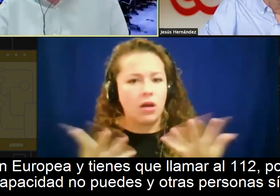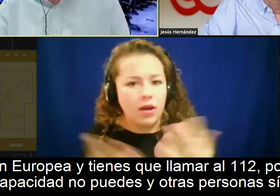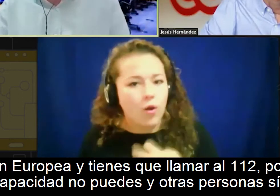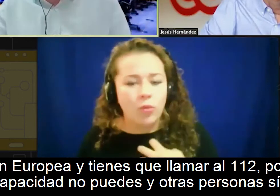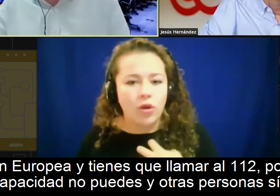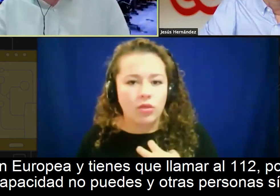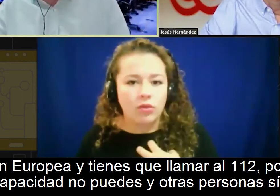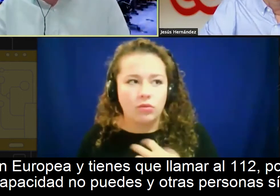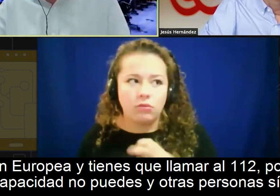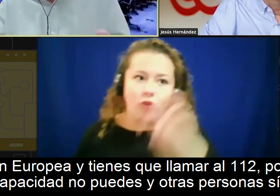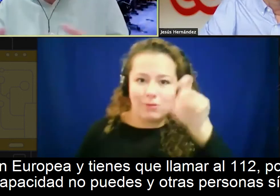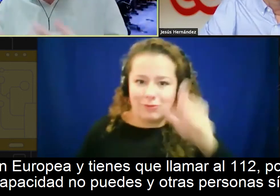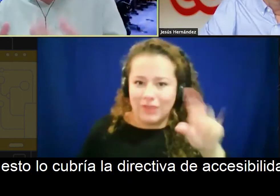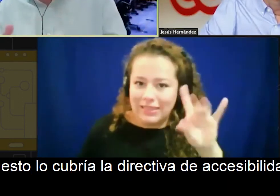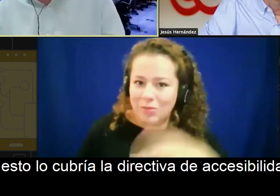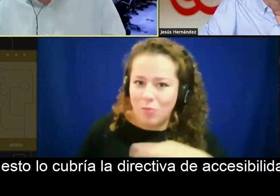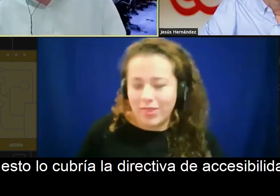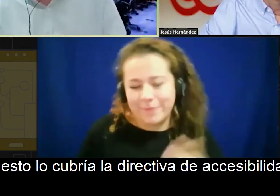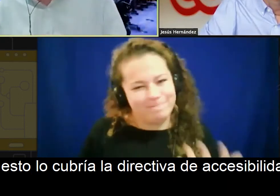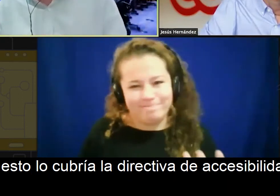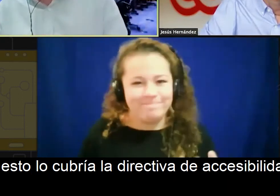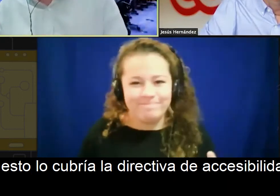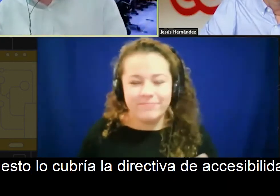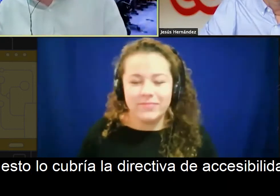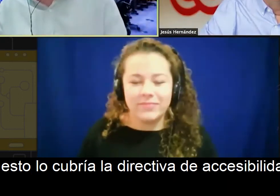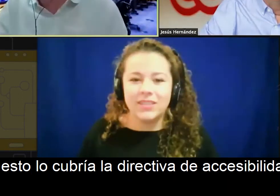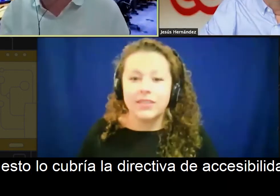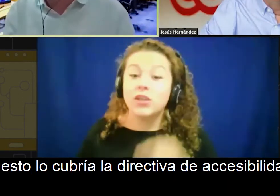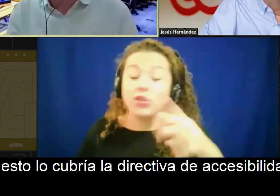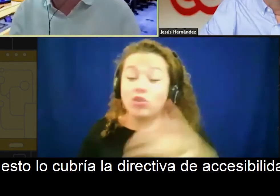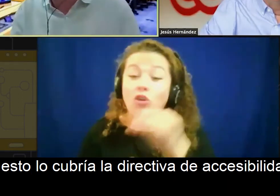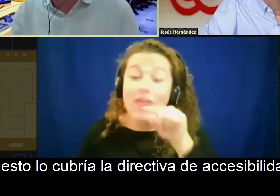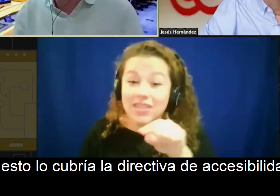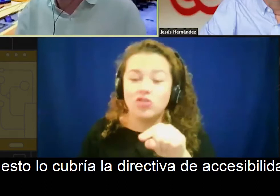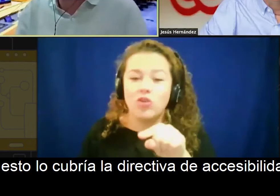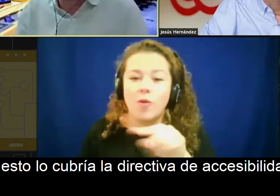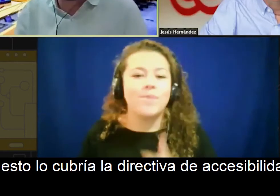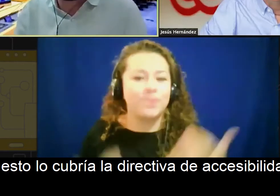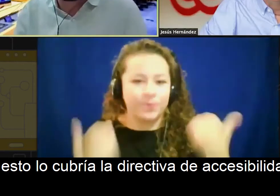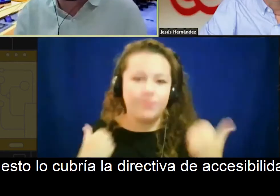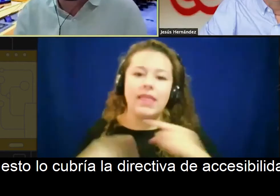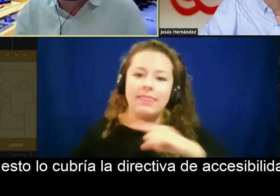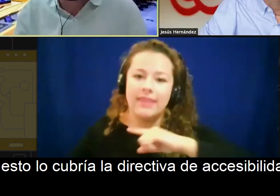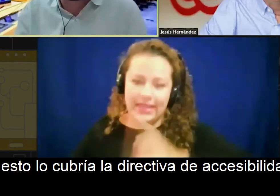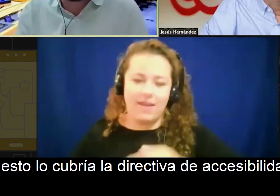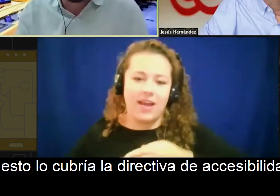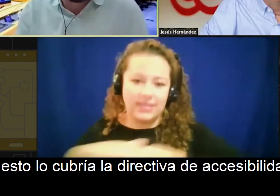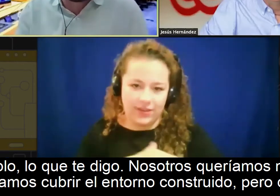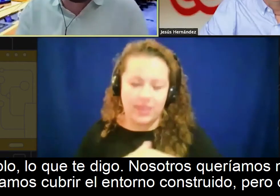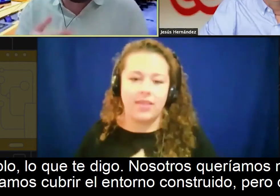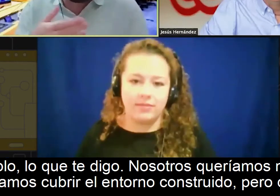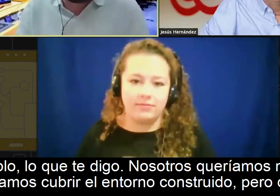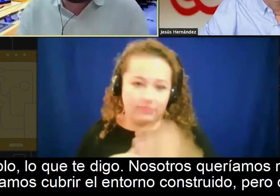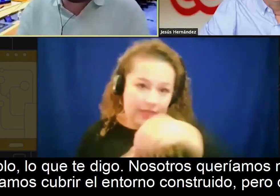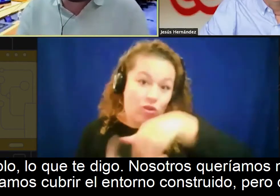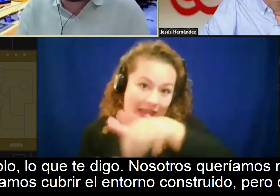y otras personas sí que pueden? Todo esto lo cubrirá la directiva de accesibilidad, el ACTA. Y,